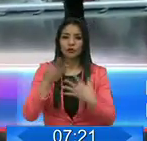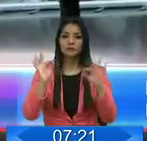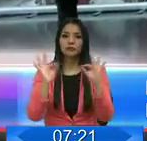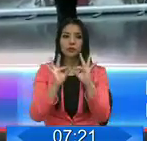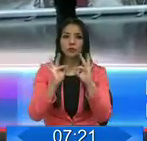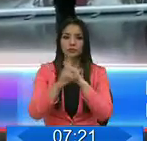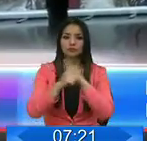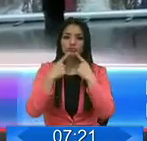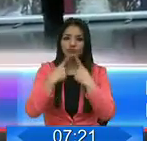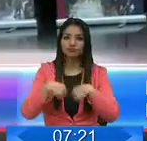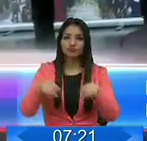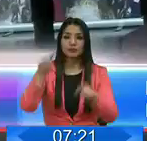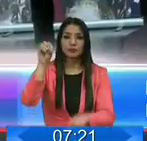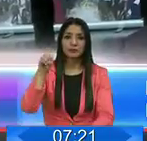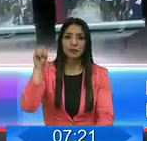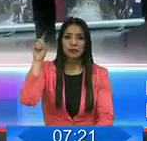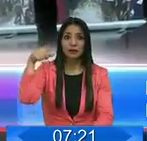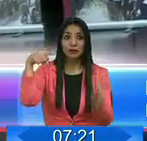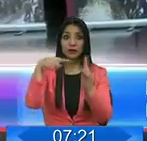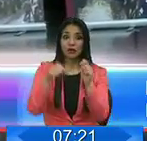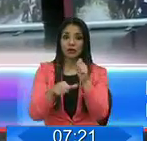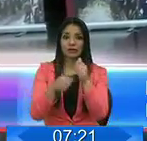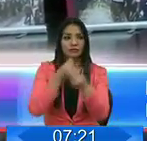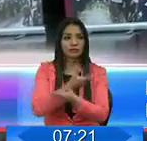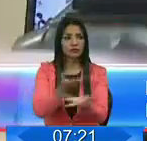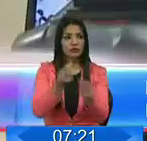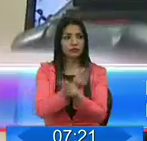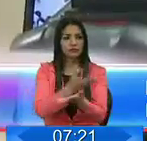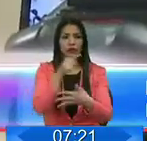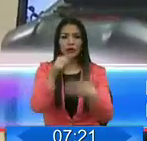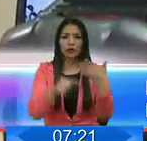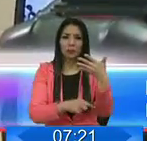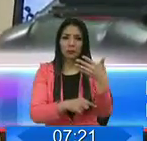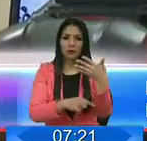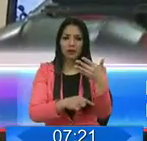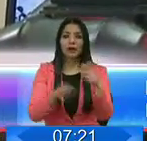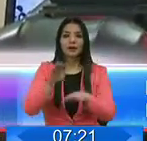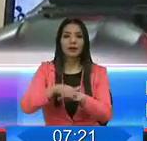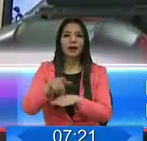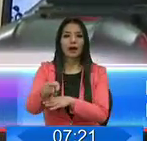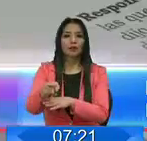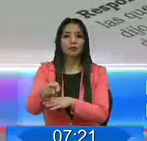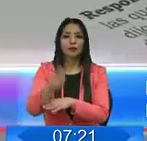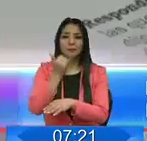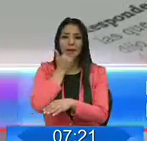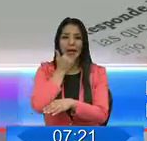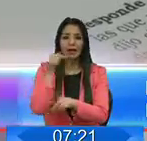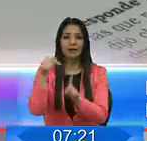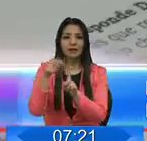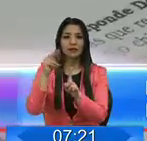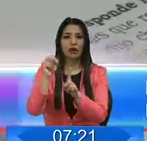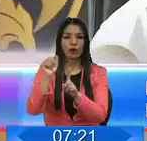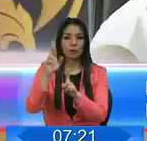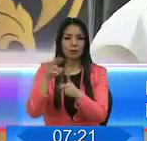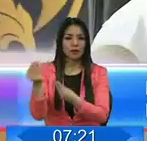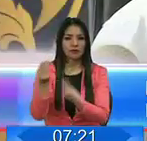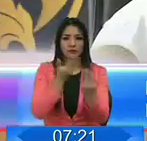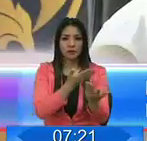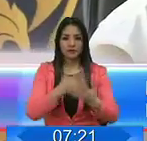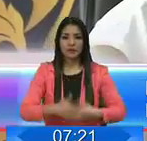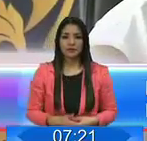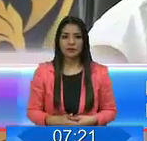en cuyo video Rodríguez le ponía al tanto de lo que pasaba a la destituida por irregularidades Norma Vallejo. Que la Fiscalía